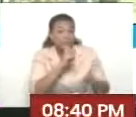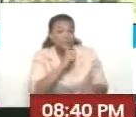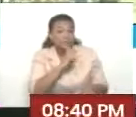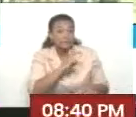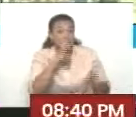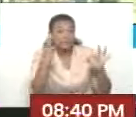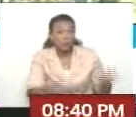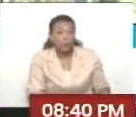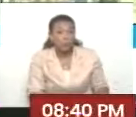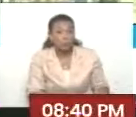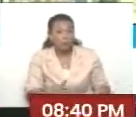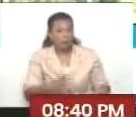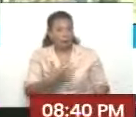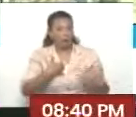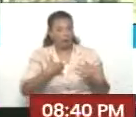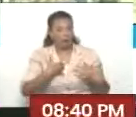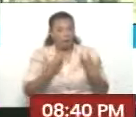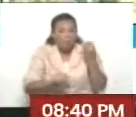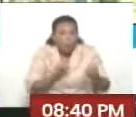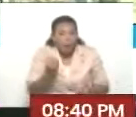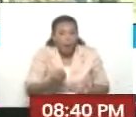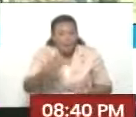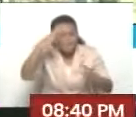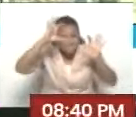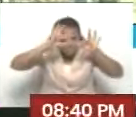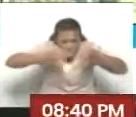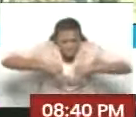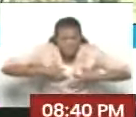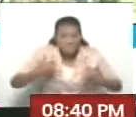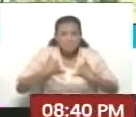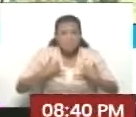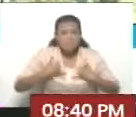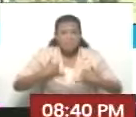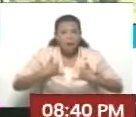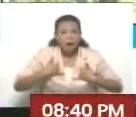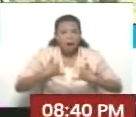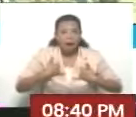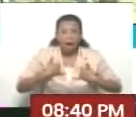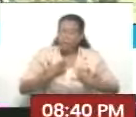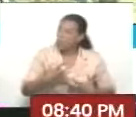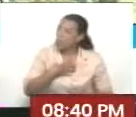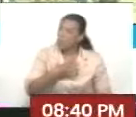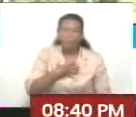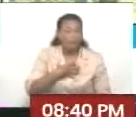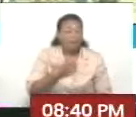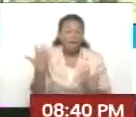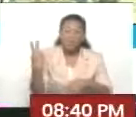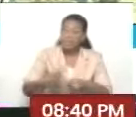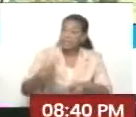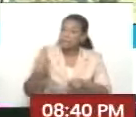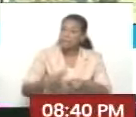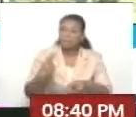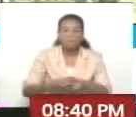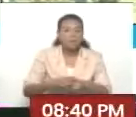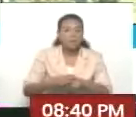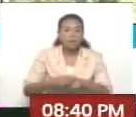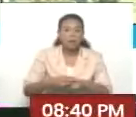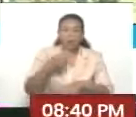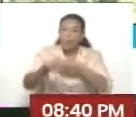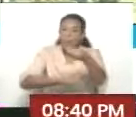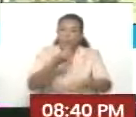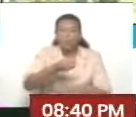ellos se han atrevido a hacer eso, es porque el genocidio que están cometiendo es tan grave como el genocidio que se